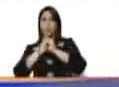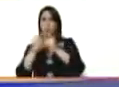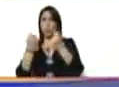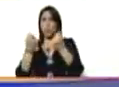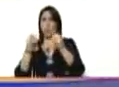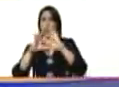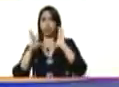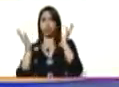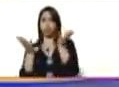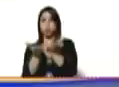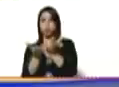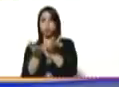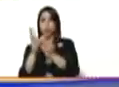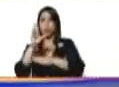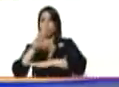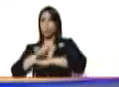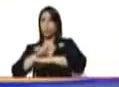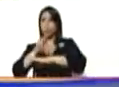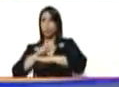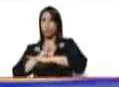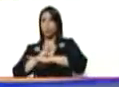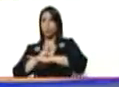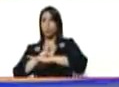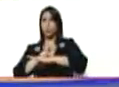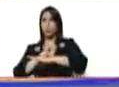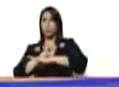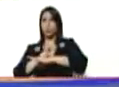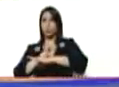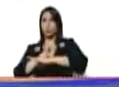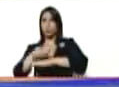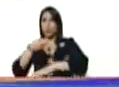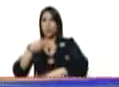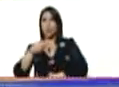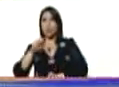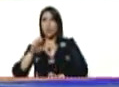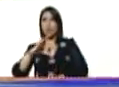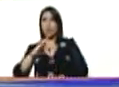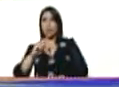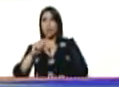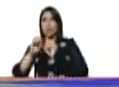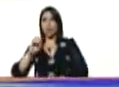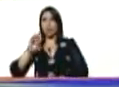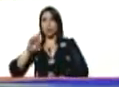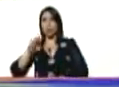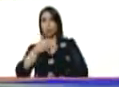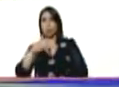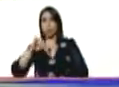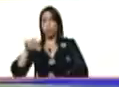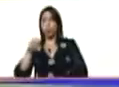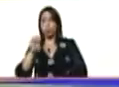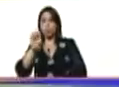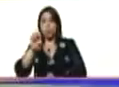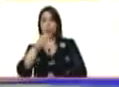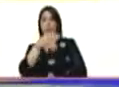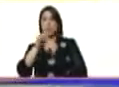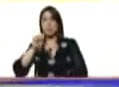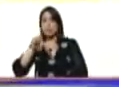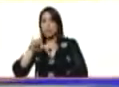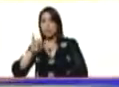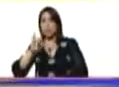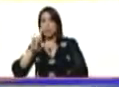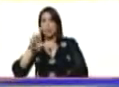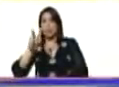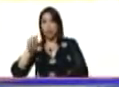mundial, el doctor Héctor José Silva Hernández, como el presidente del Centro de